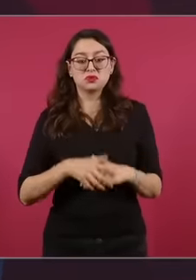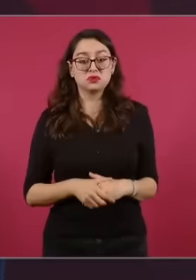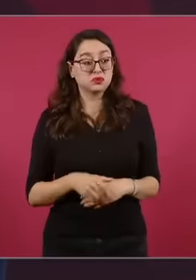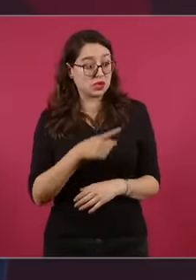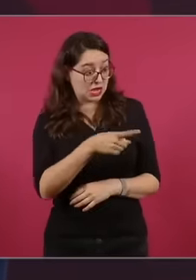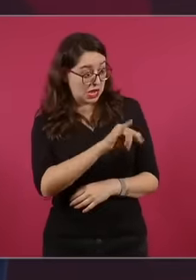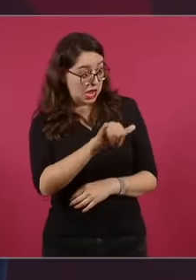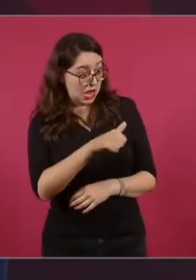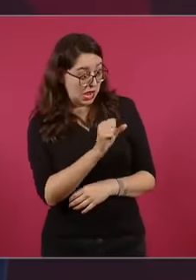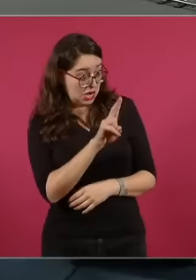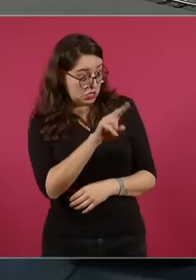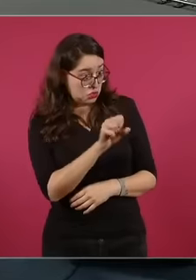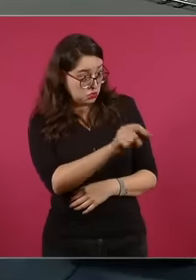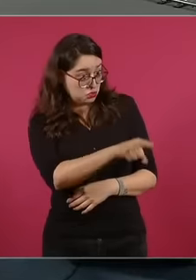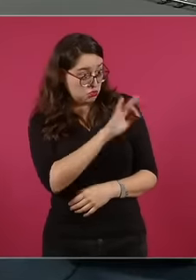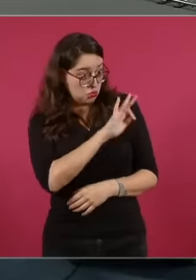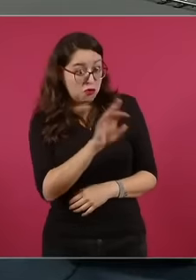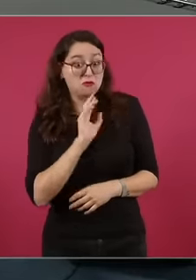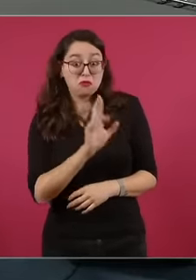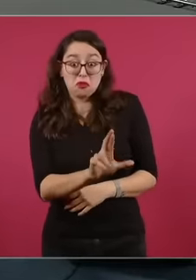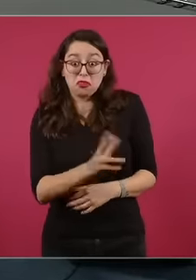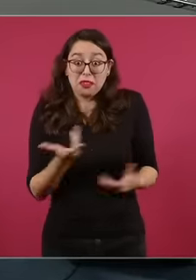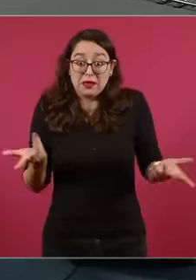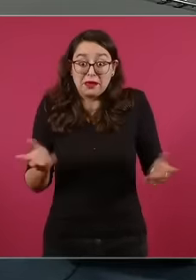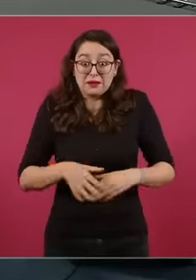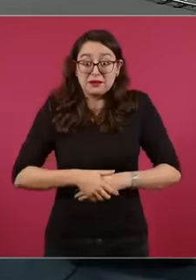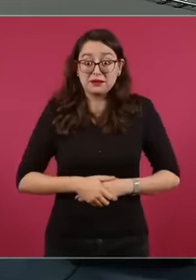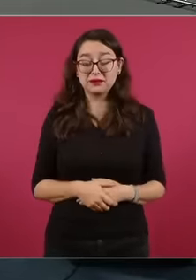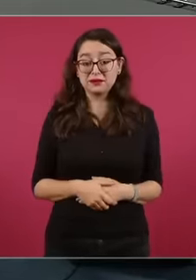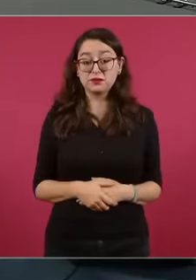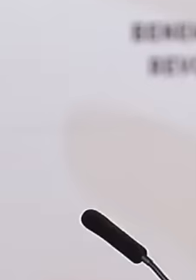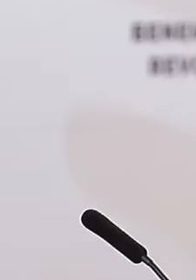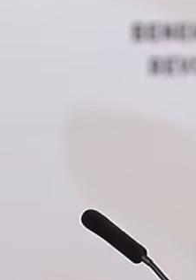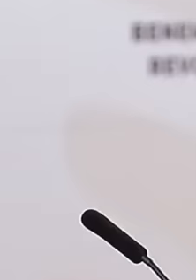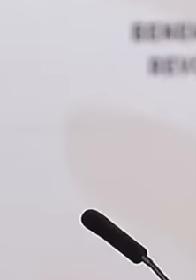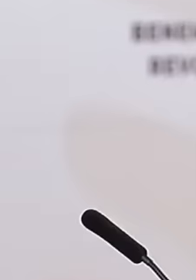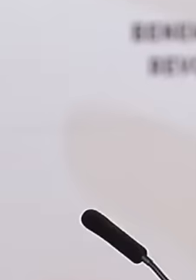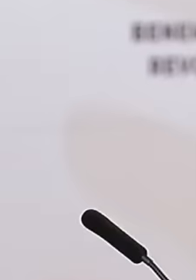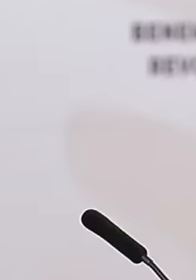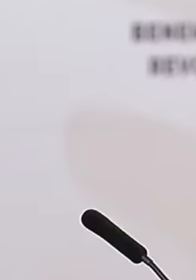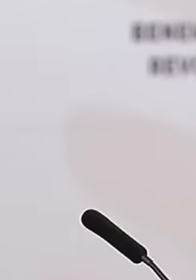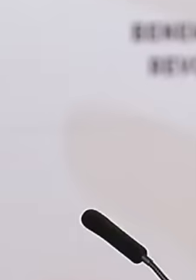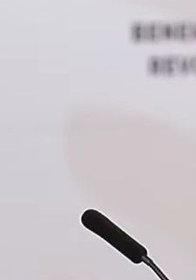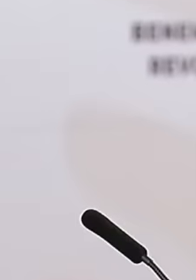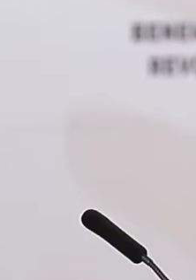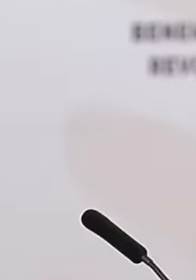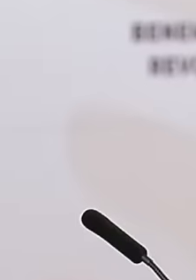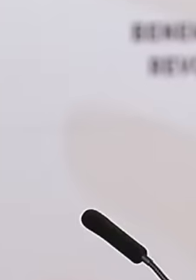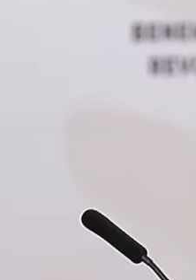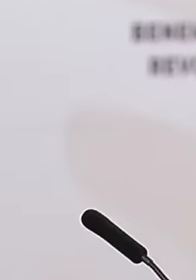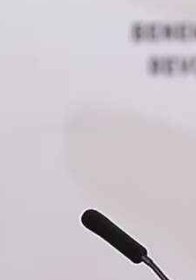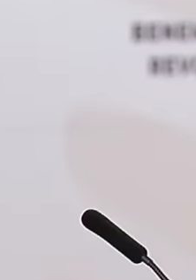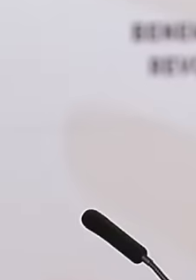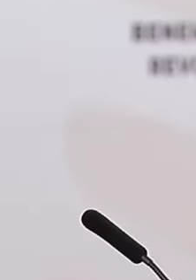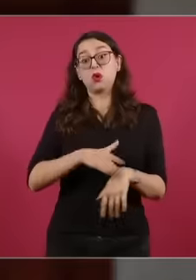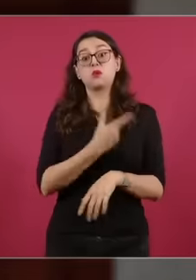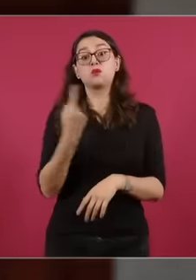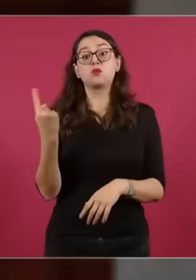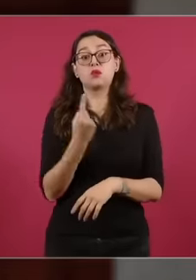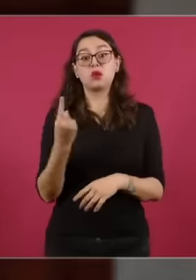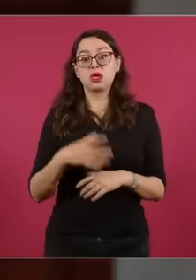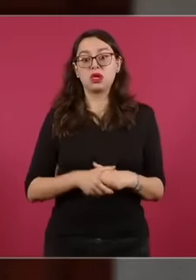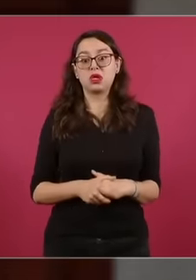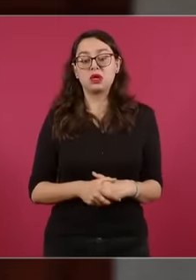Jesús tendría alguna respuesta de esto. Yo le menciono a estas personas porque yo me han solicitado, me han preguntado